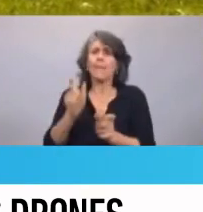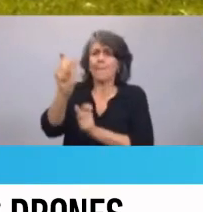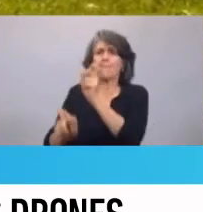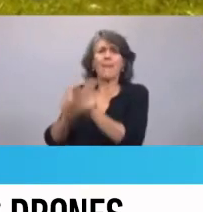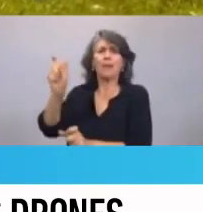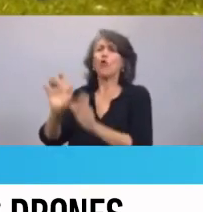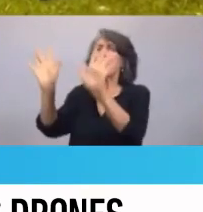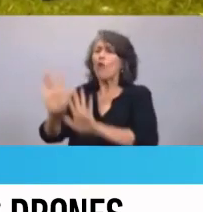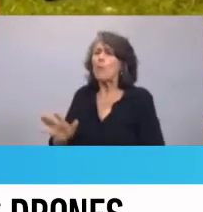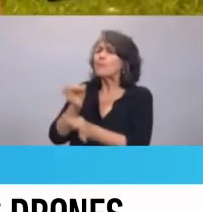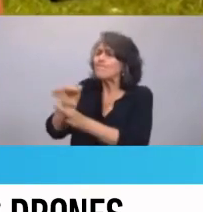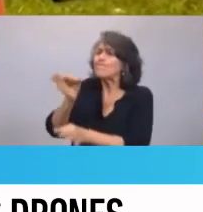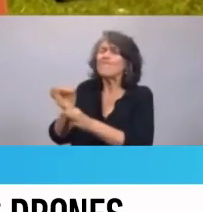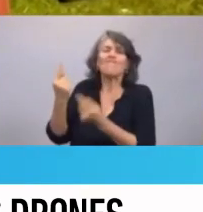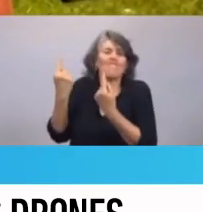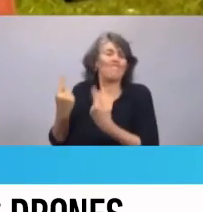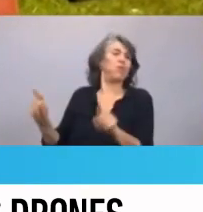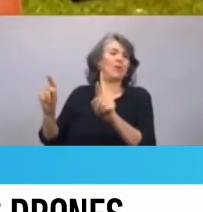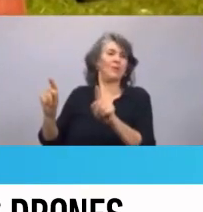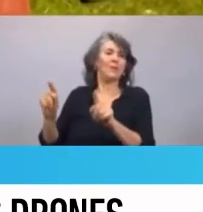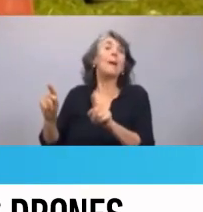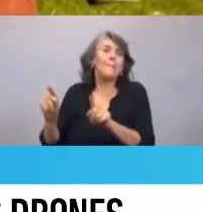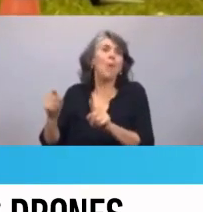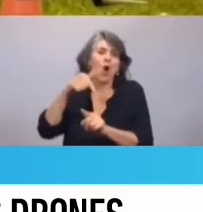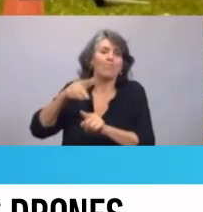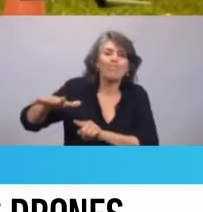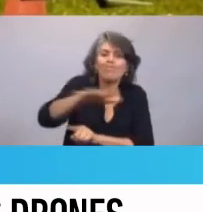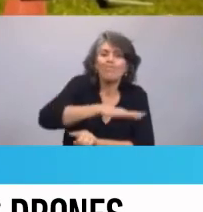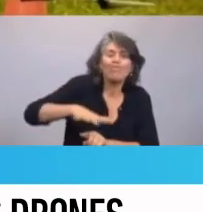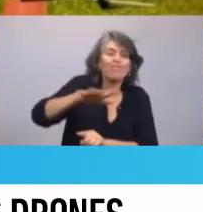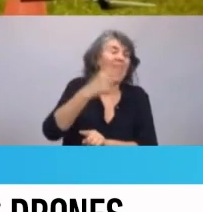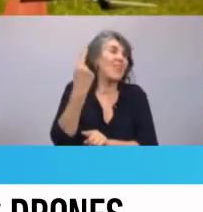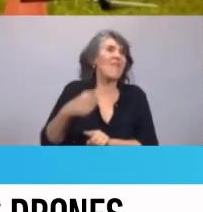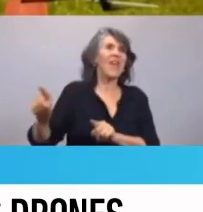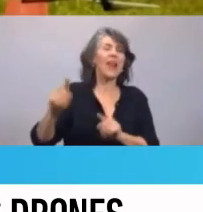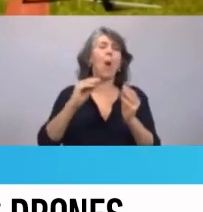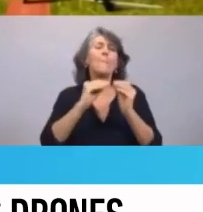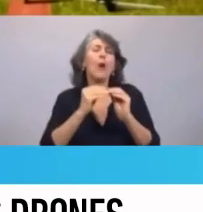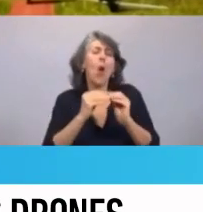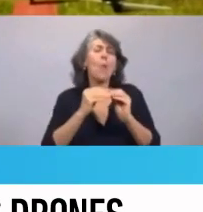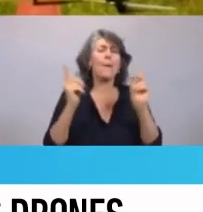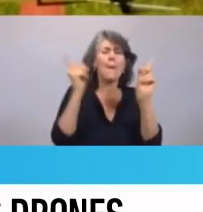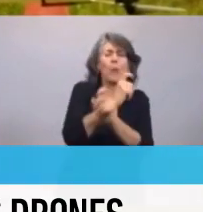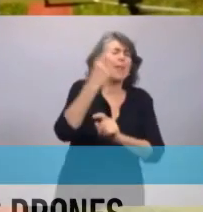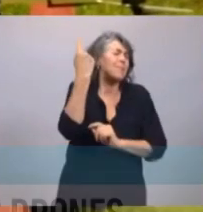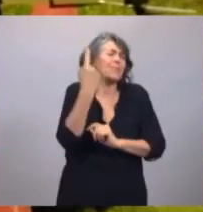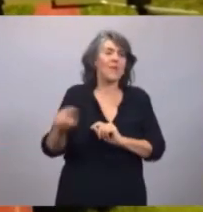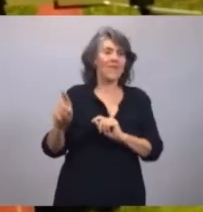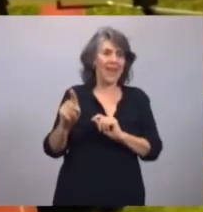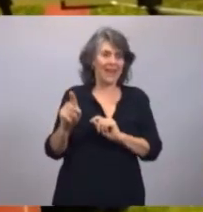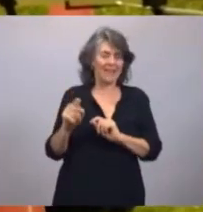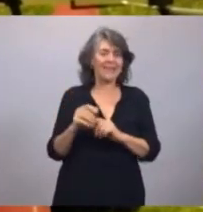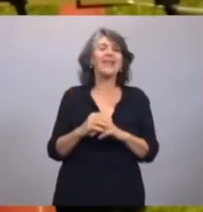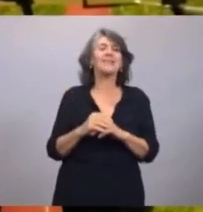distintas para un tipo una fisonomía de la problemáticas de del cono urbano y